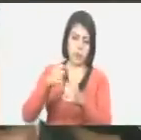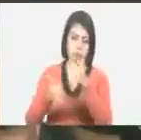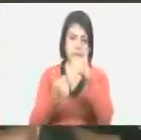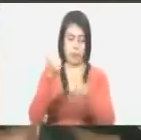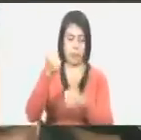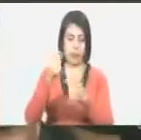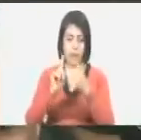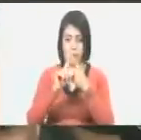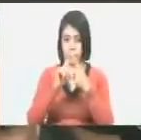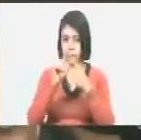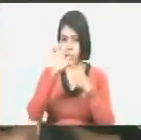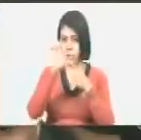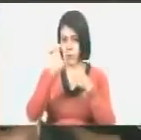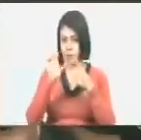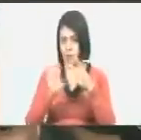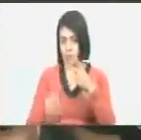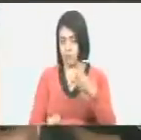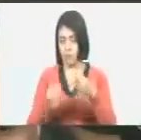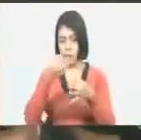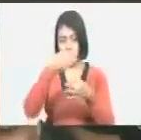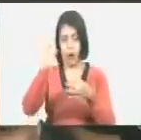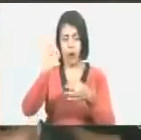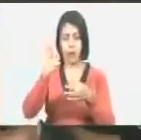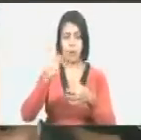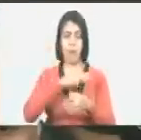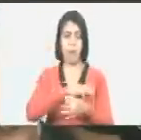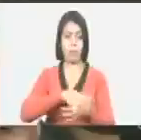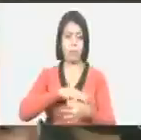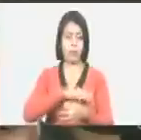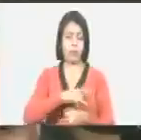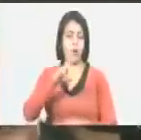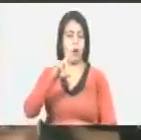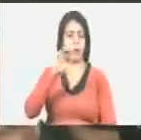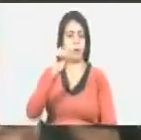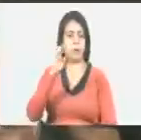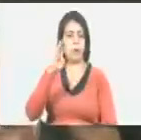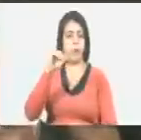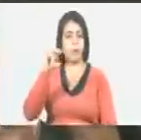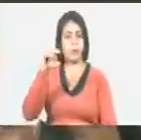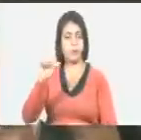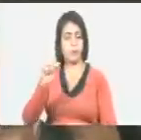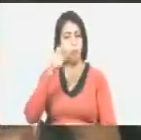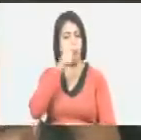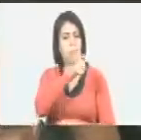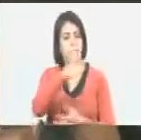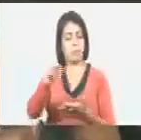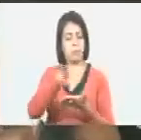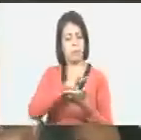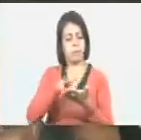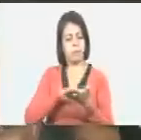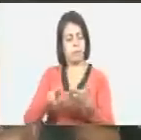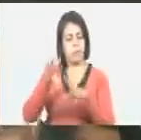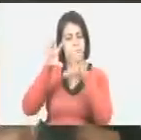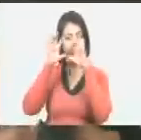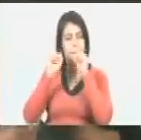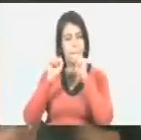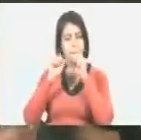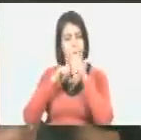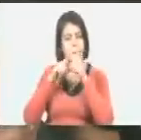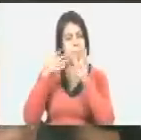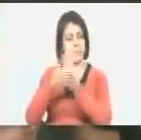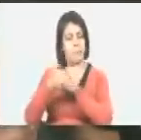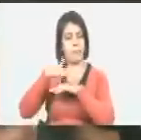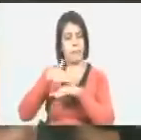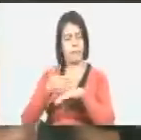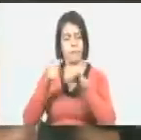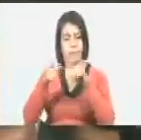primeros elementos que tuvo fue esa maravillosa misión Robinson para que nuestro pueblo pudiera leer. En la comprensión de lo que